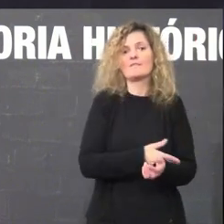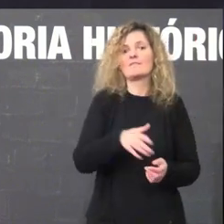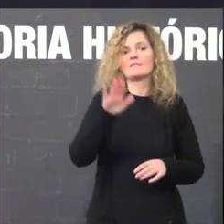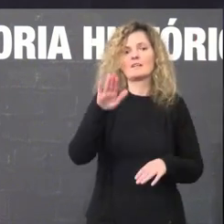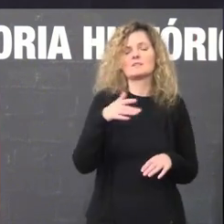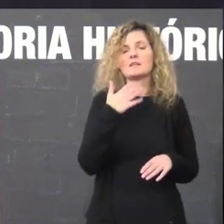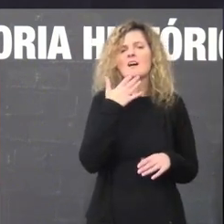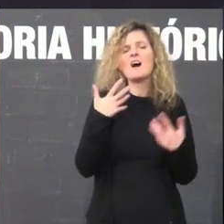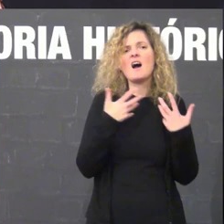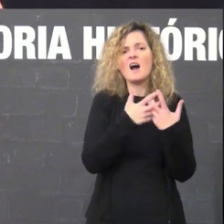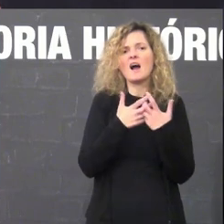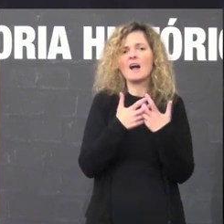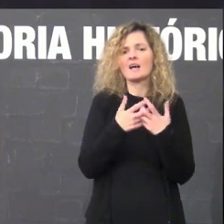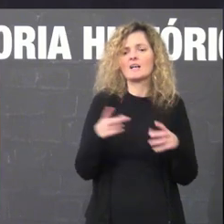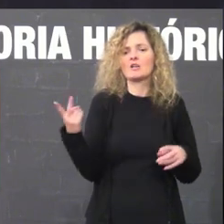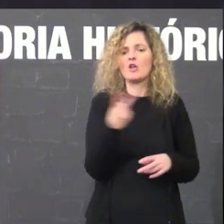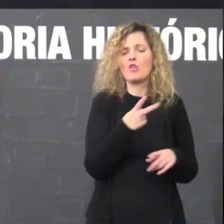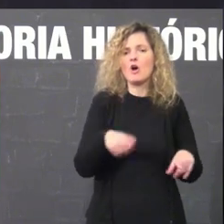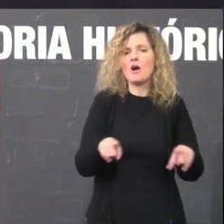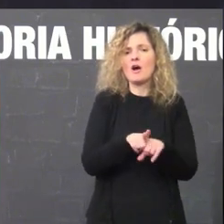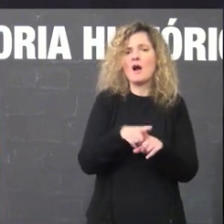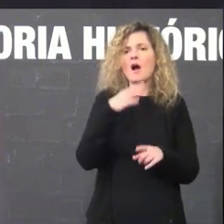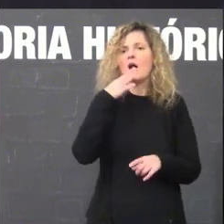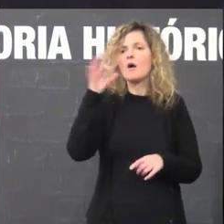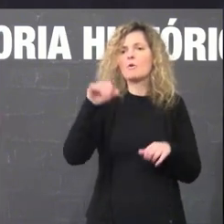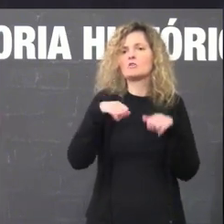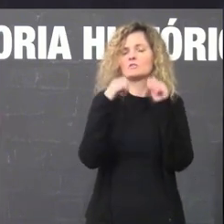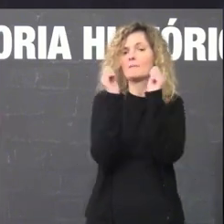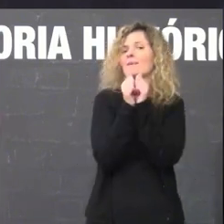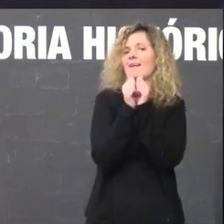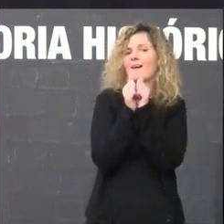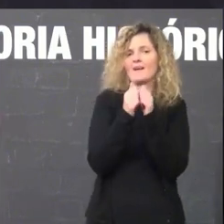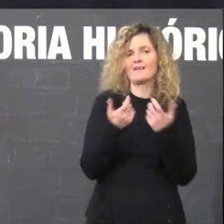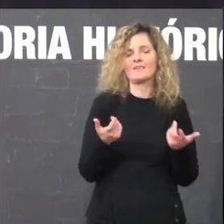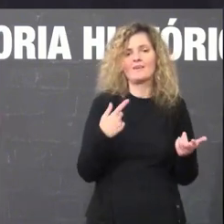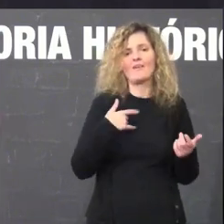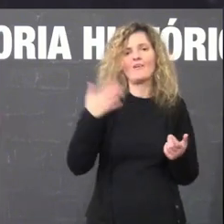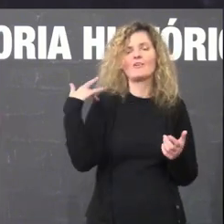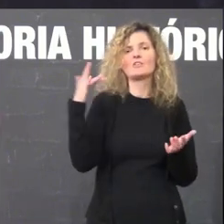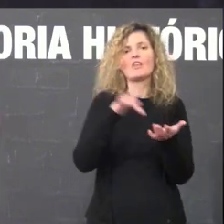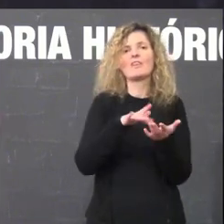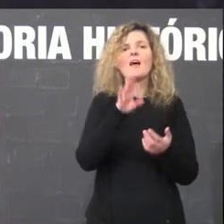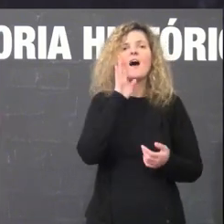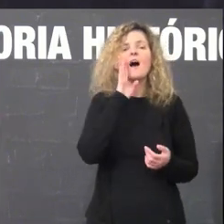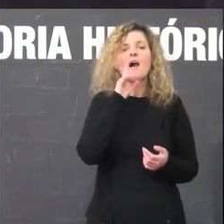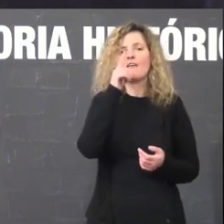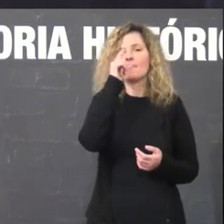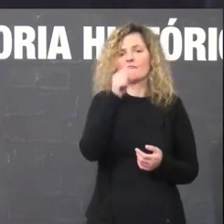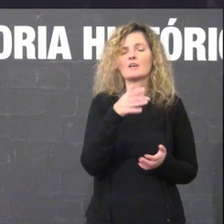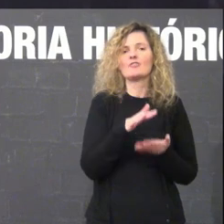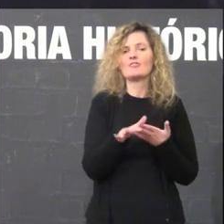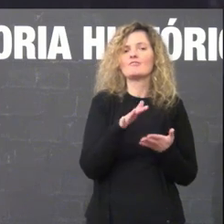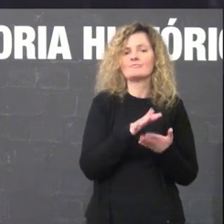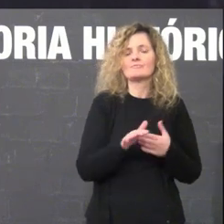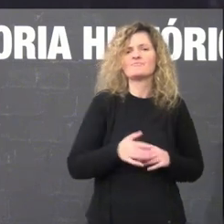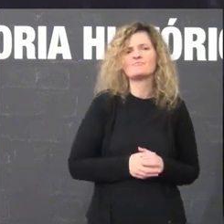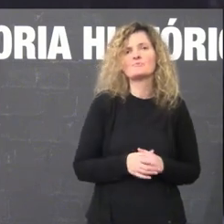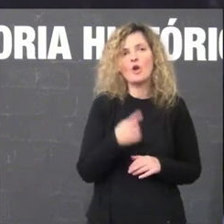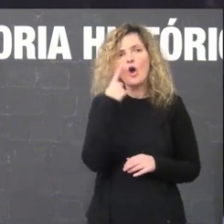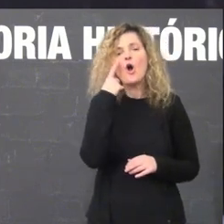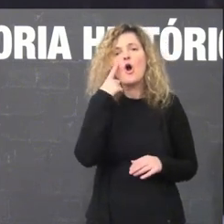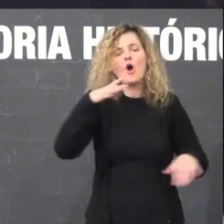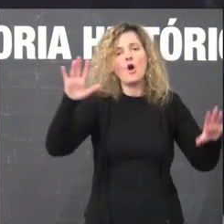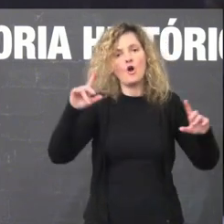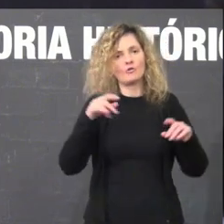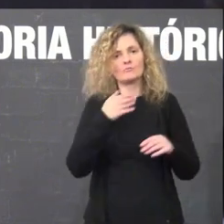el de la guerra entre hermanos el de nuestros abuelos se pelearon no como decía el otro día feijóo bueno ojo